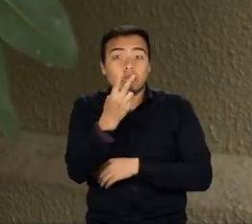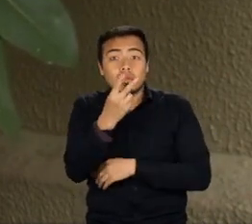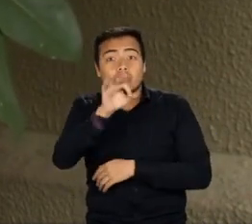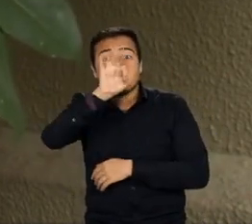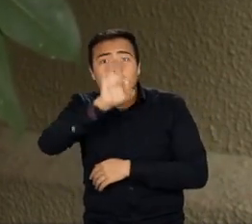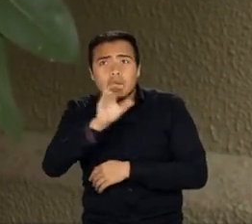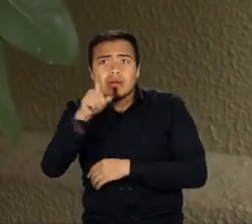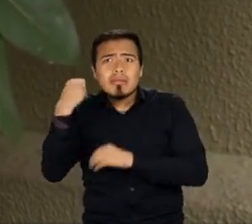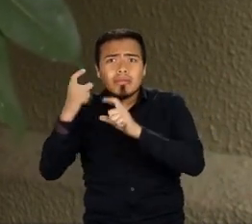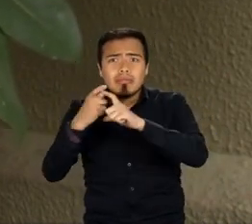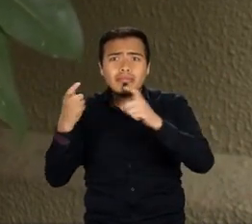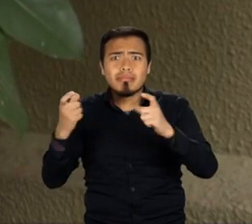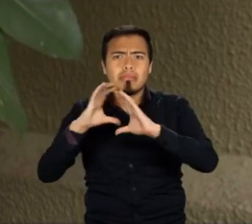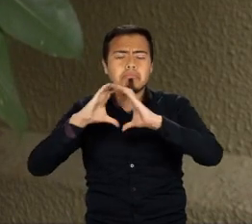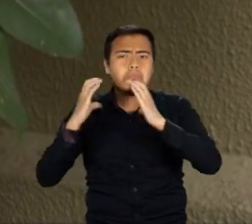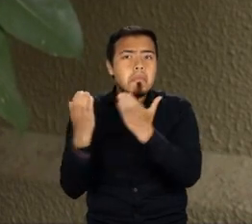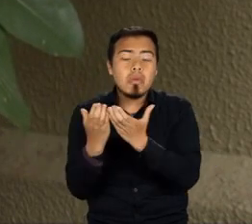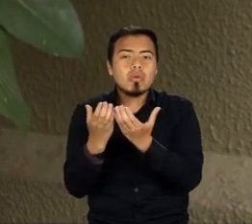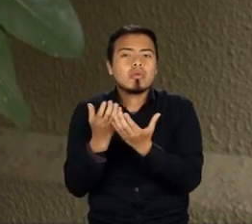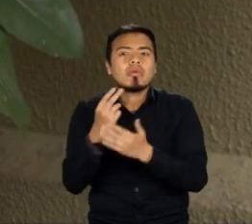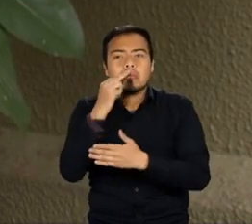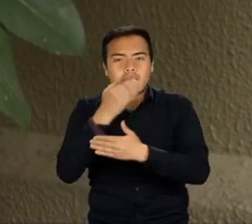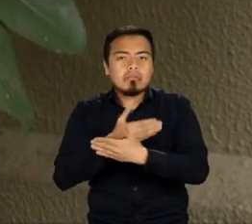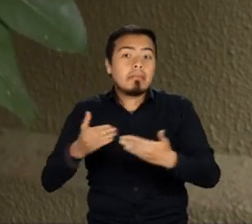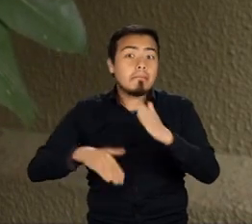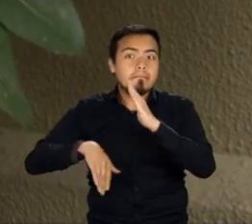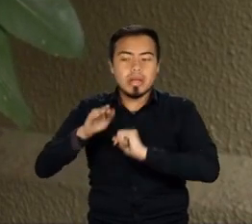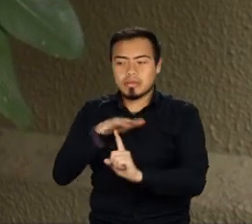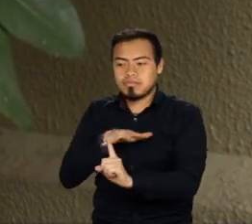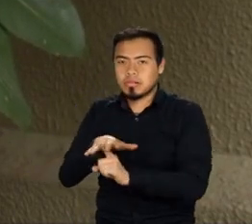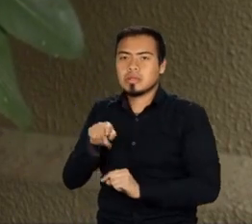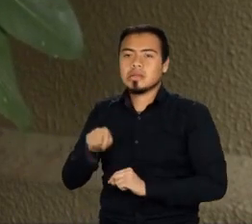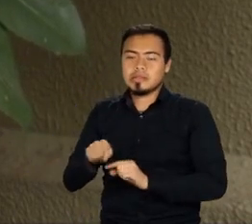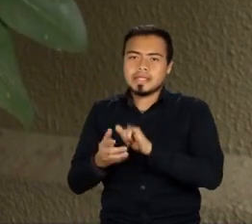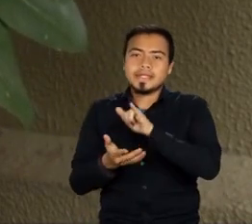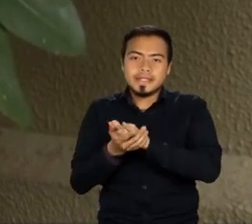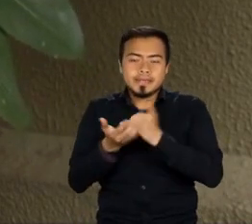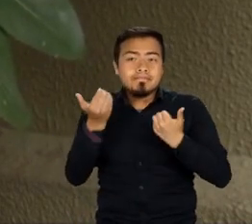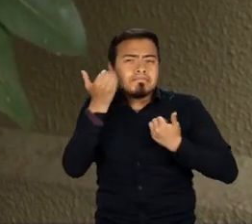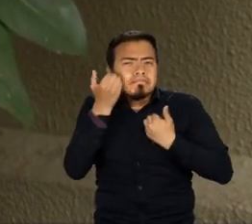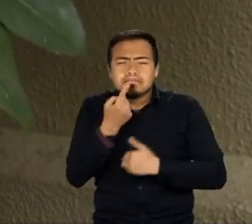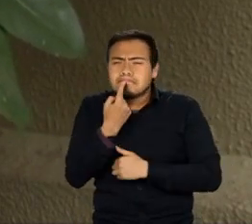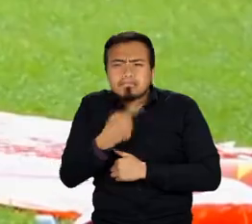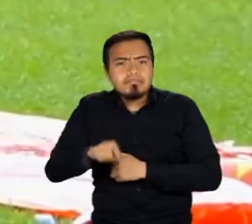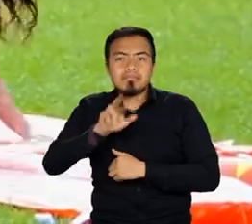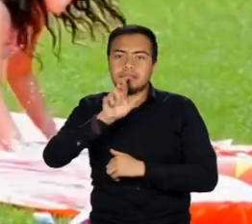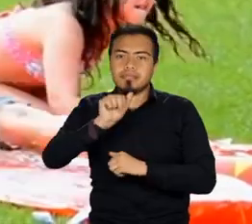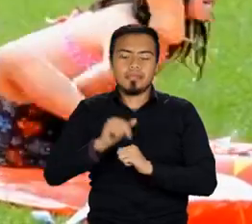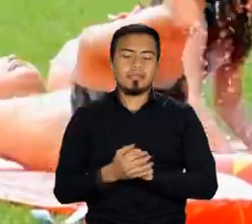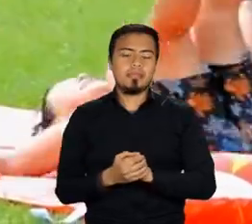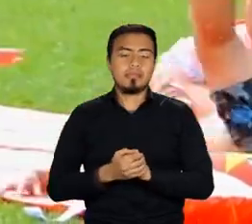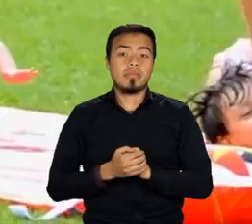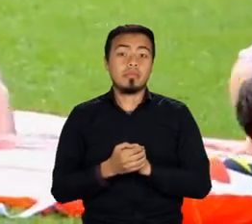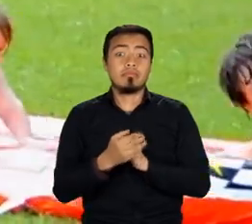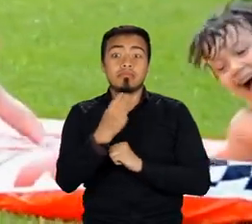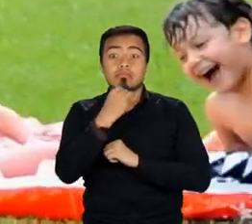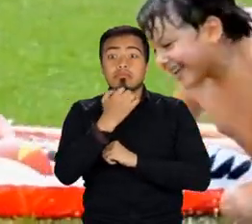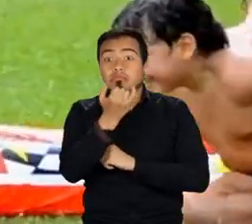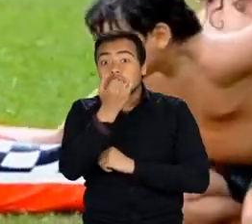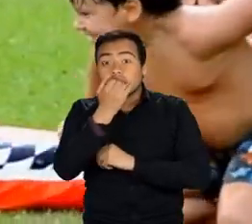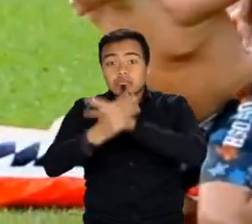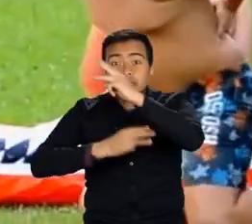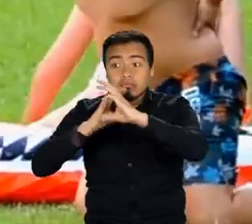de todos los cánceres en el mundo son niños. Entonces es una enfermedad muy infrecuente. A nivel mundial se espera que